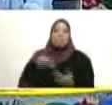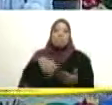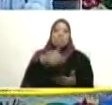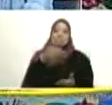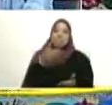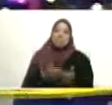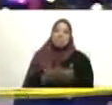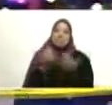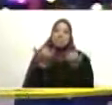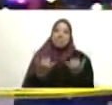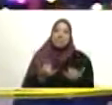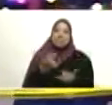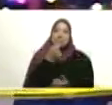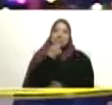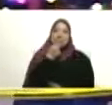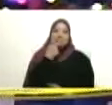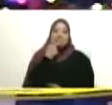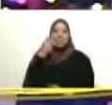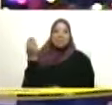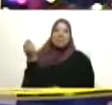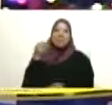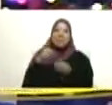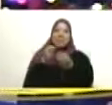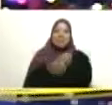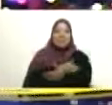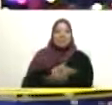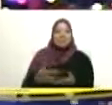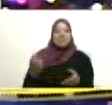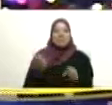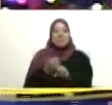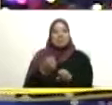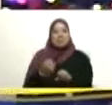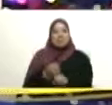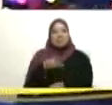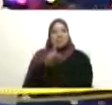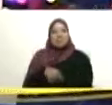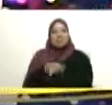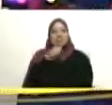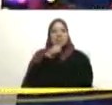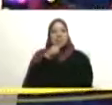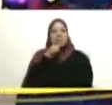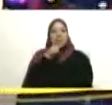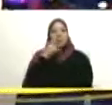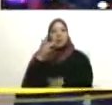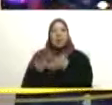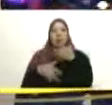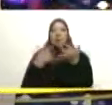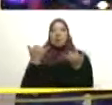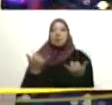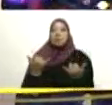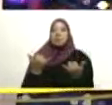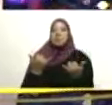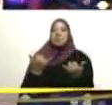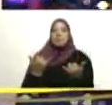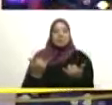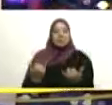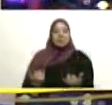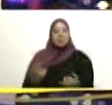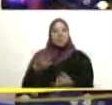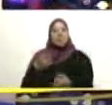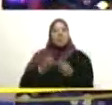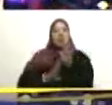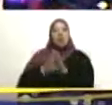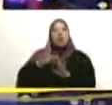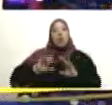Vivienda y Hábitat, y ver de dónde más sacamos recursos, y además los materiales que la gente necesita para